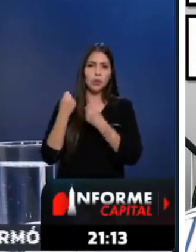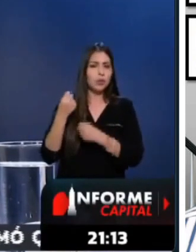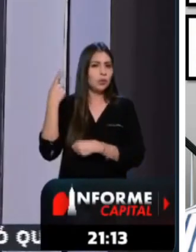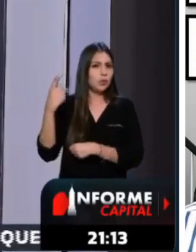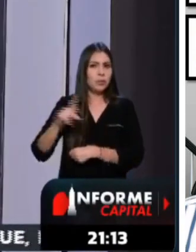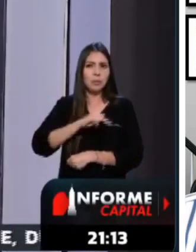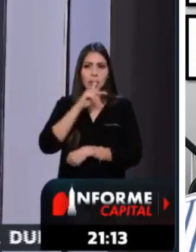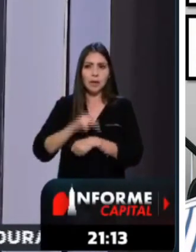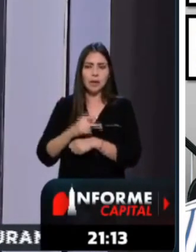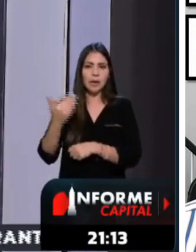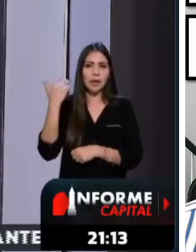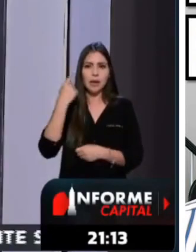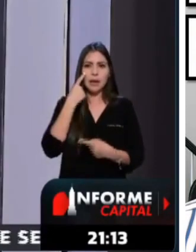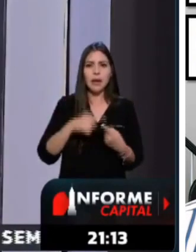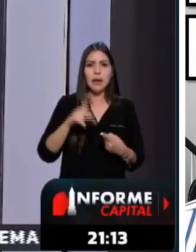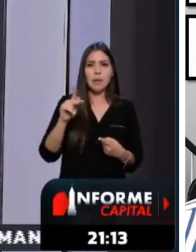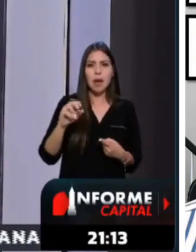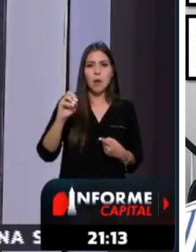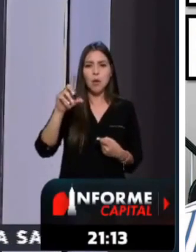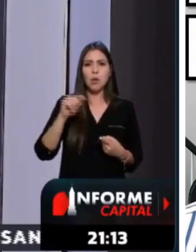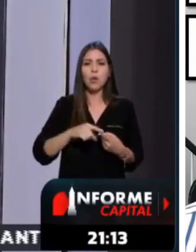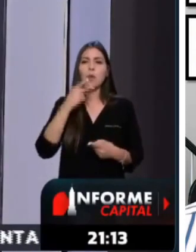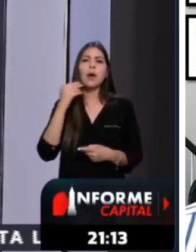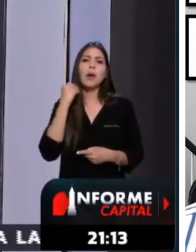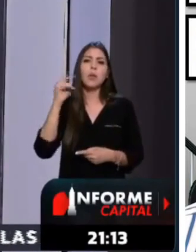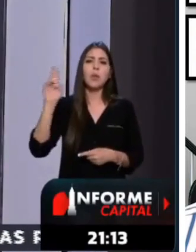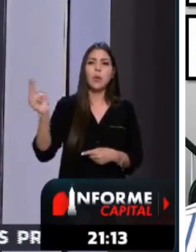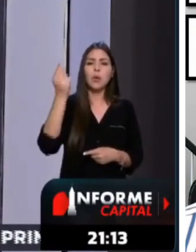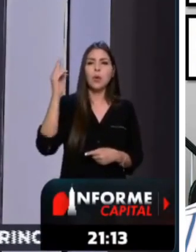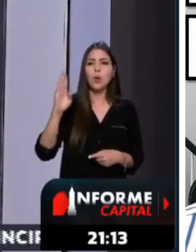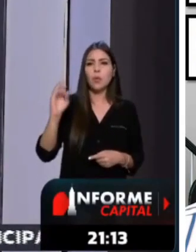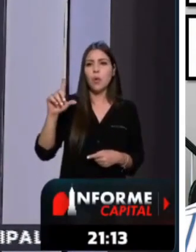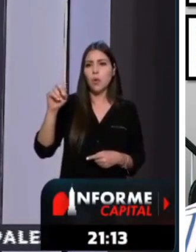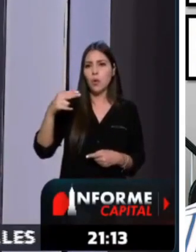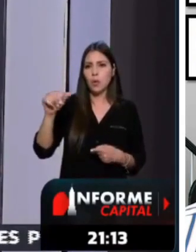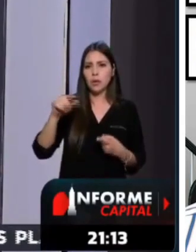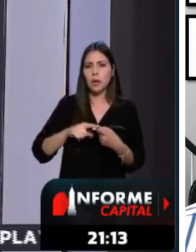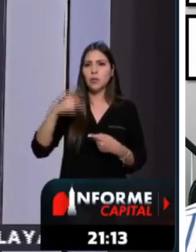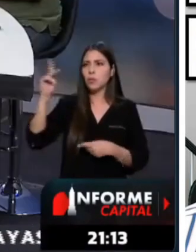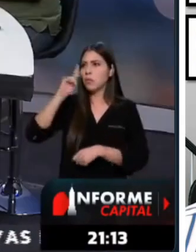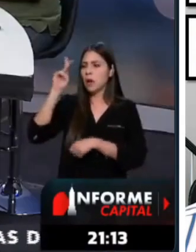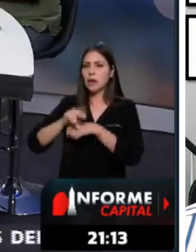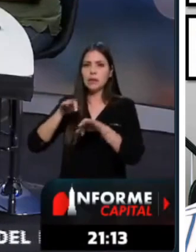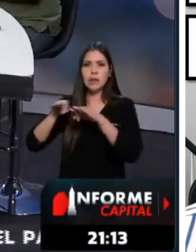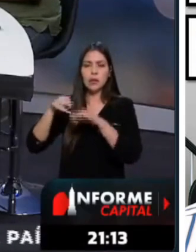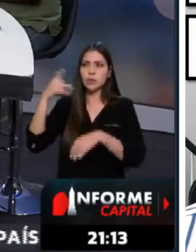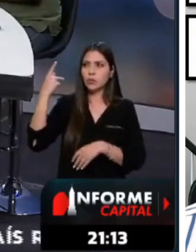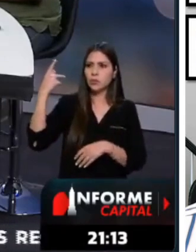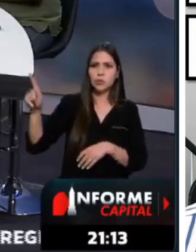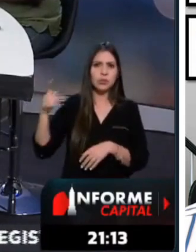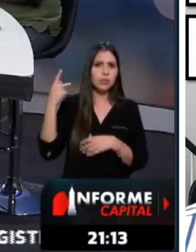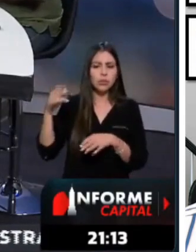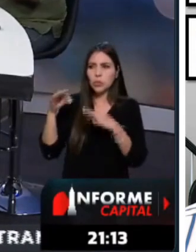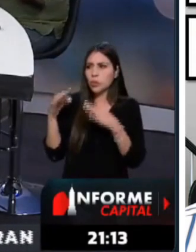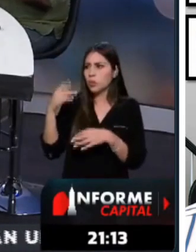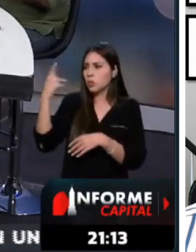Paolo Salerno, abogado de la Universidad de Bolonia, que trabaja para su país. Así es. Es profundamente nacionalista,